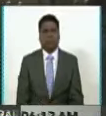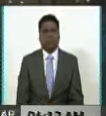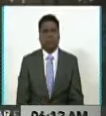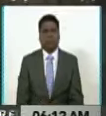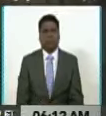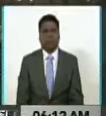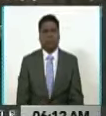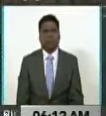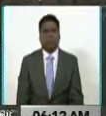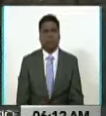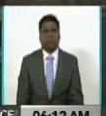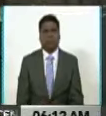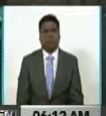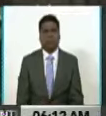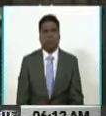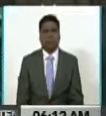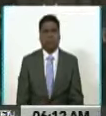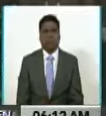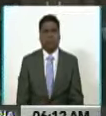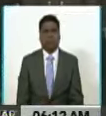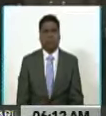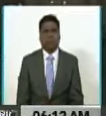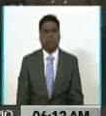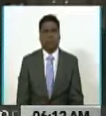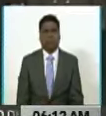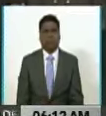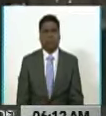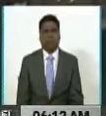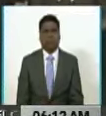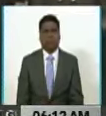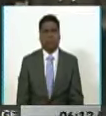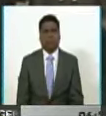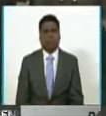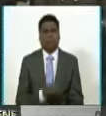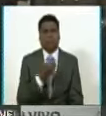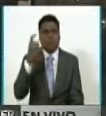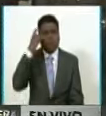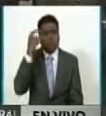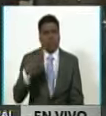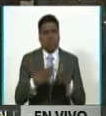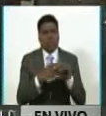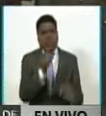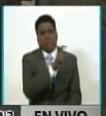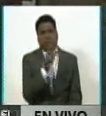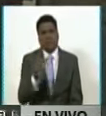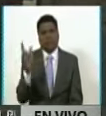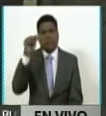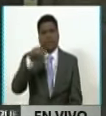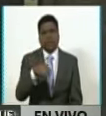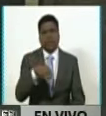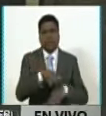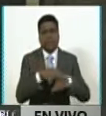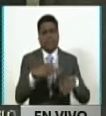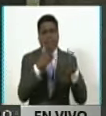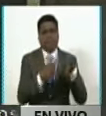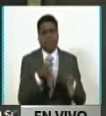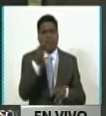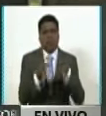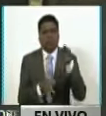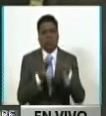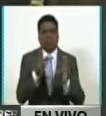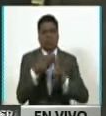saludos desde aquí al ministro del Poder Popular para las Relaciones Interiores, Justicia y Paz, a todos los